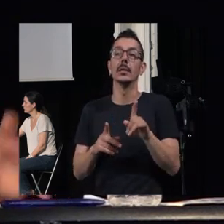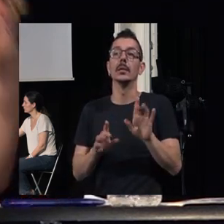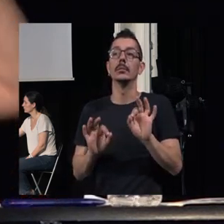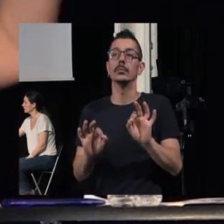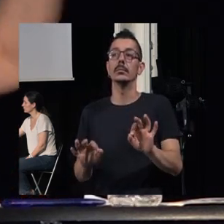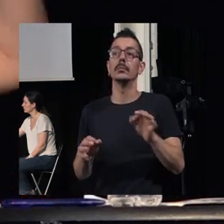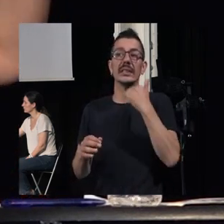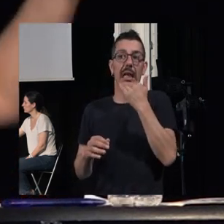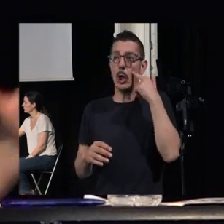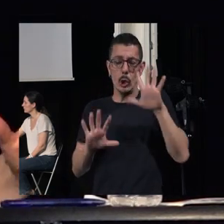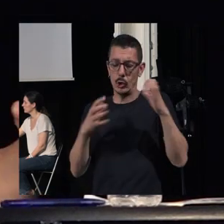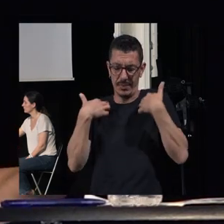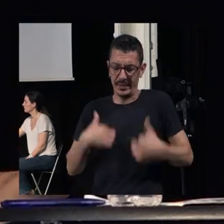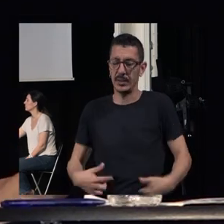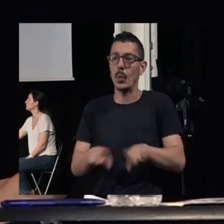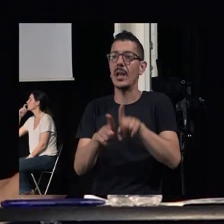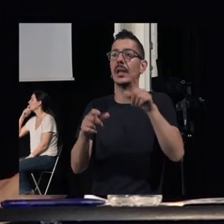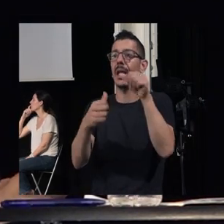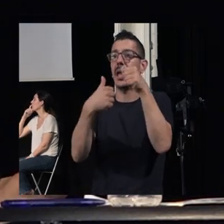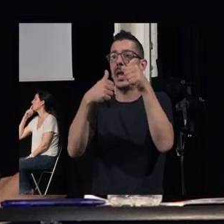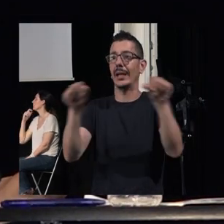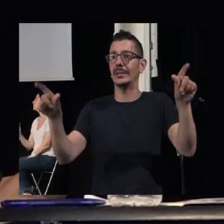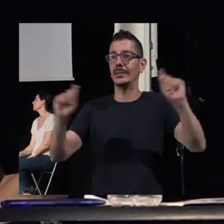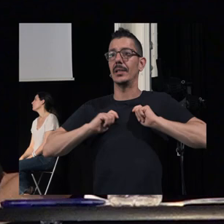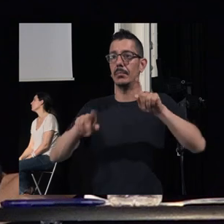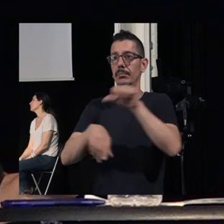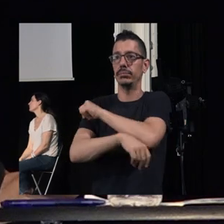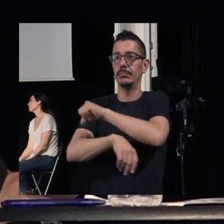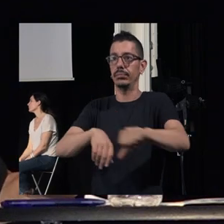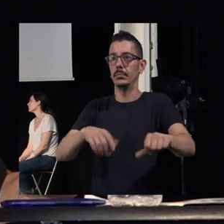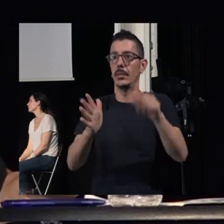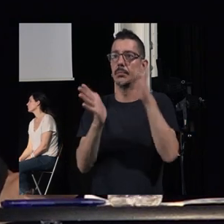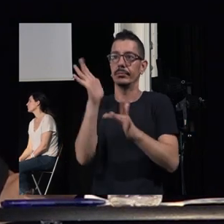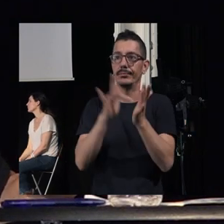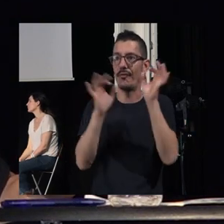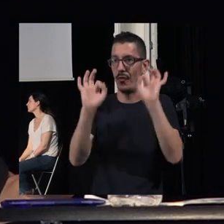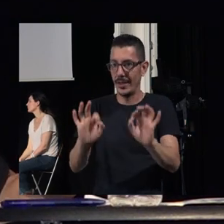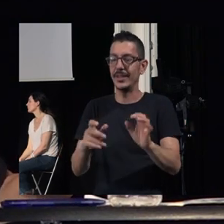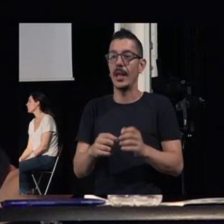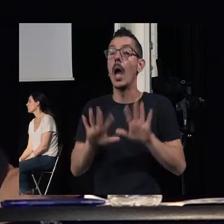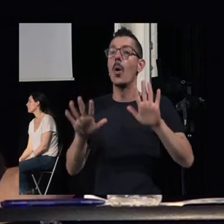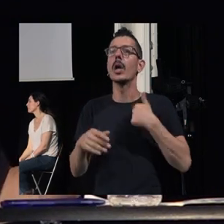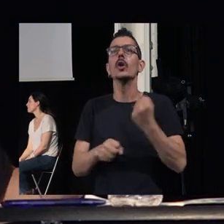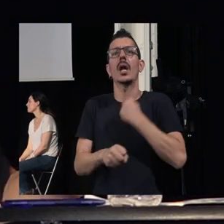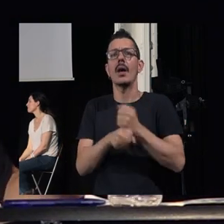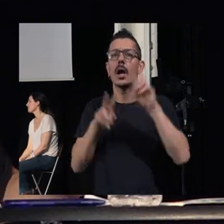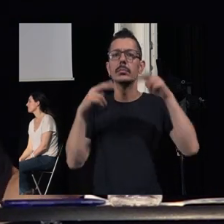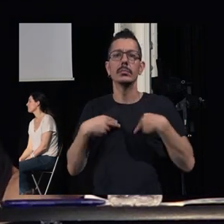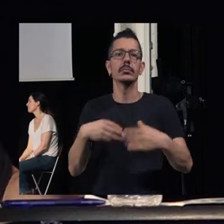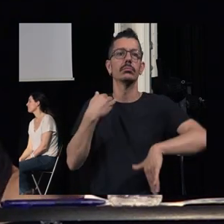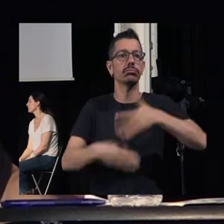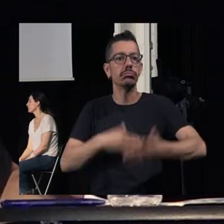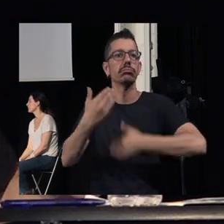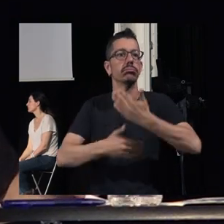a pesar de que tú los tengas súper súper reelaborados. Eso no quiere decir que no se trabaje o no haya que trabajar